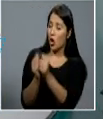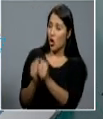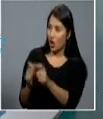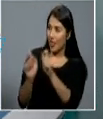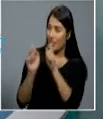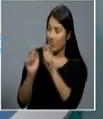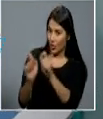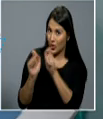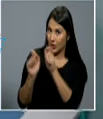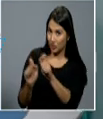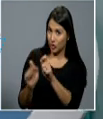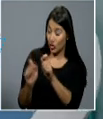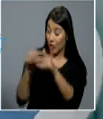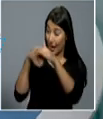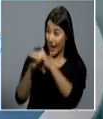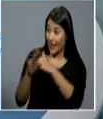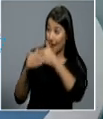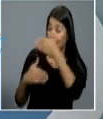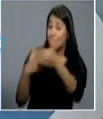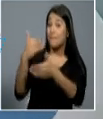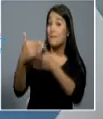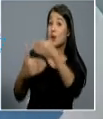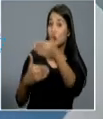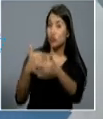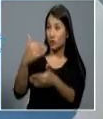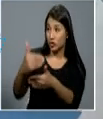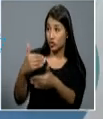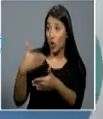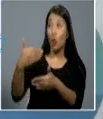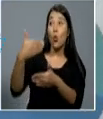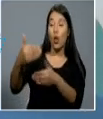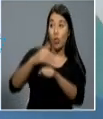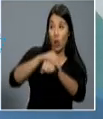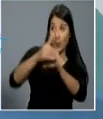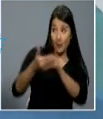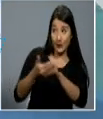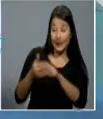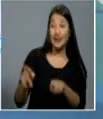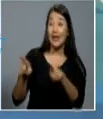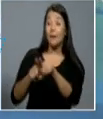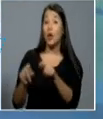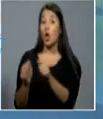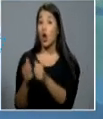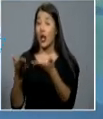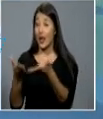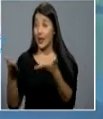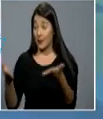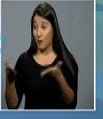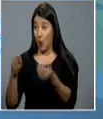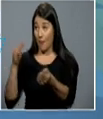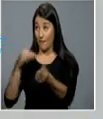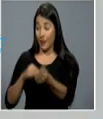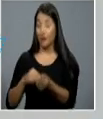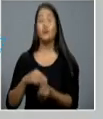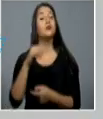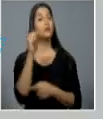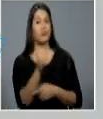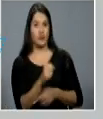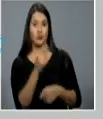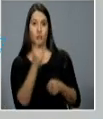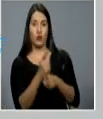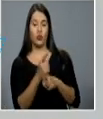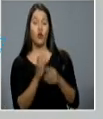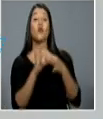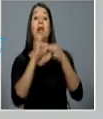en cuanto al proceso o la preparación a la hora del embarazo y también con los equipos médicos Factor, que tiene el país. exacto. Mire, tiene que ver